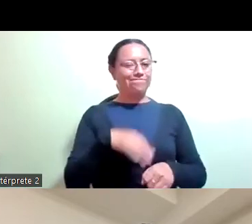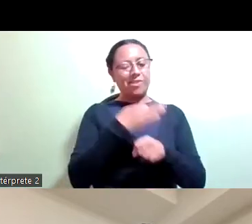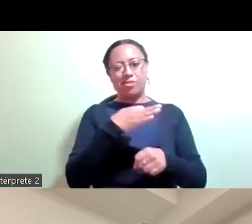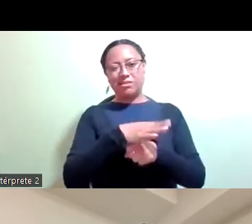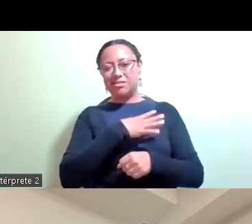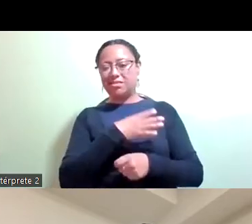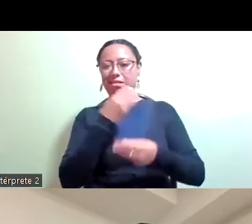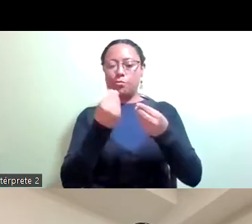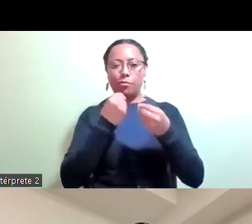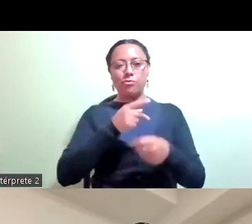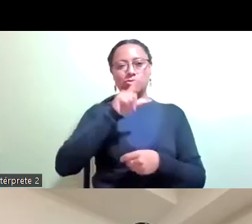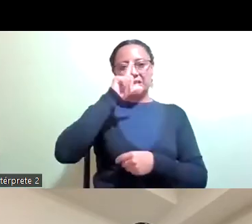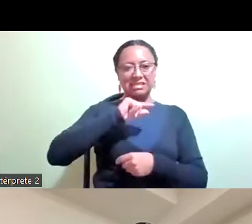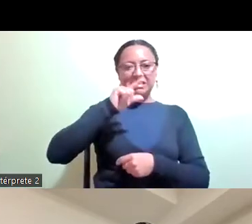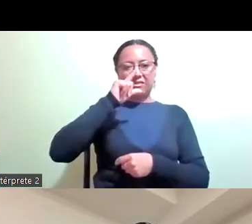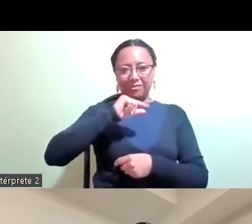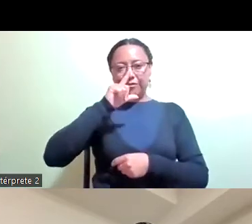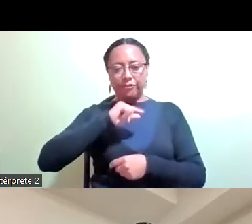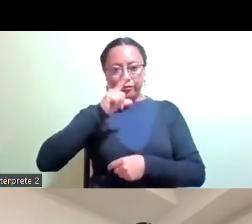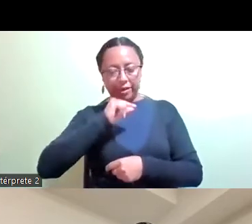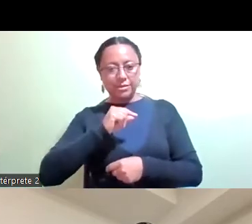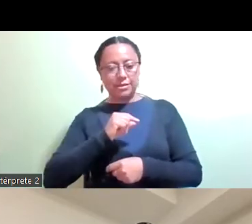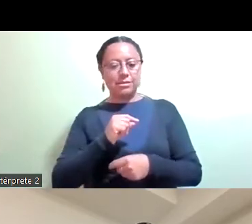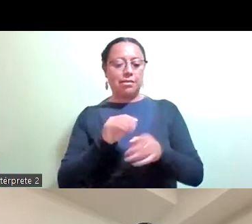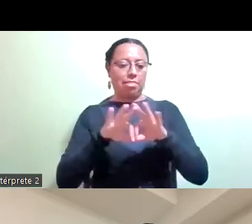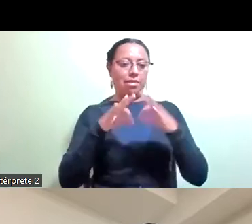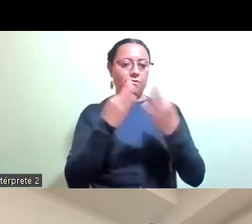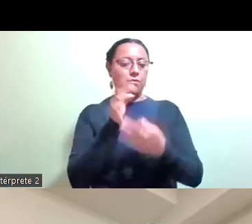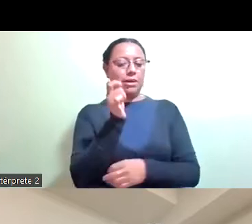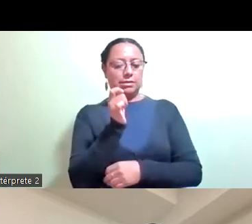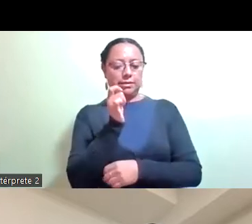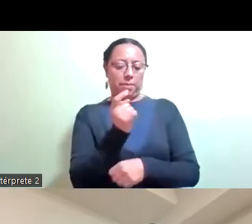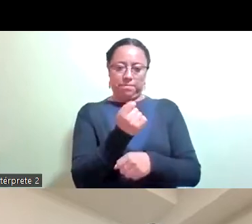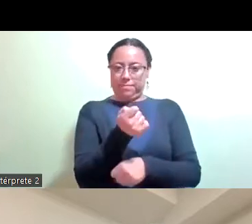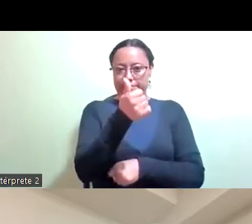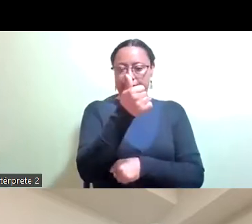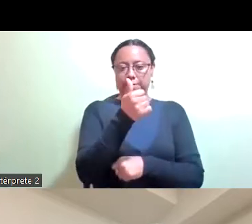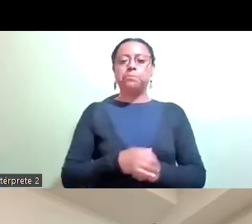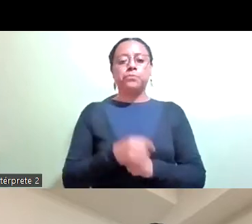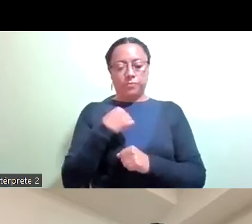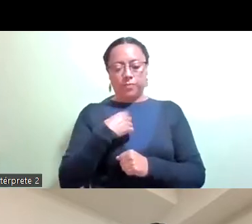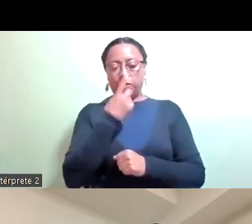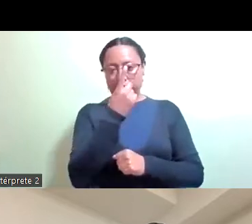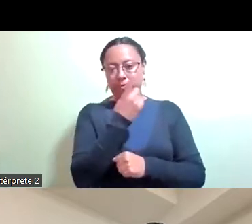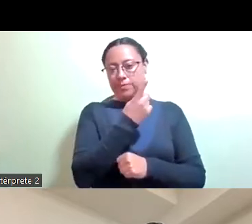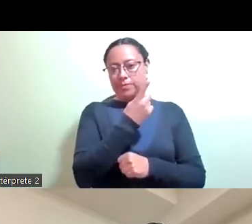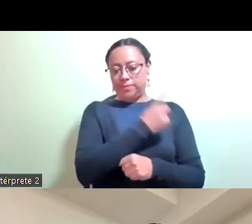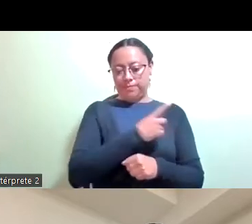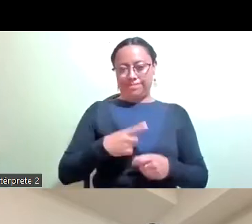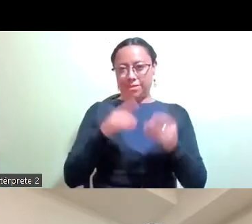forma. El primero es, y debo de precisar, que en la página 2 del